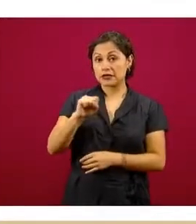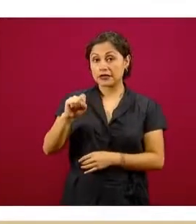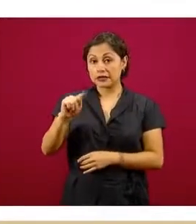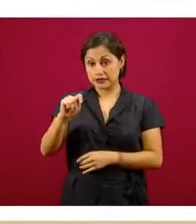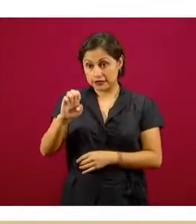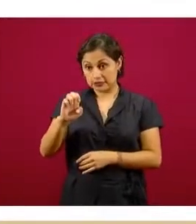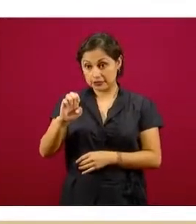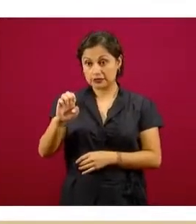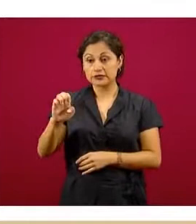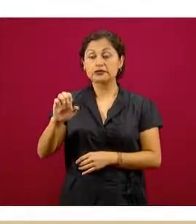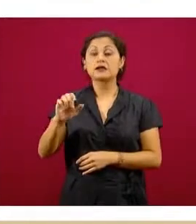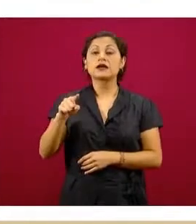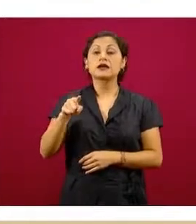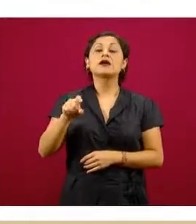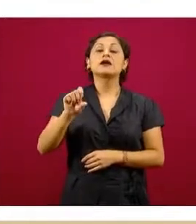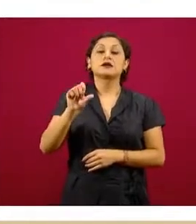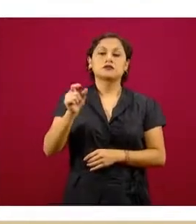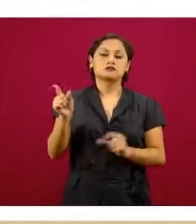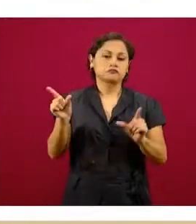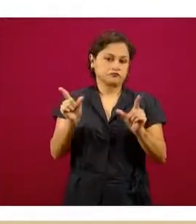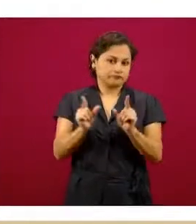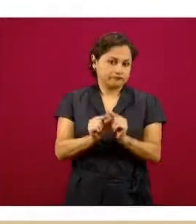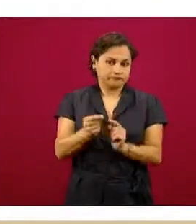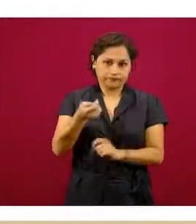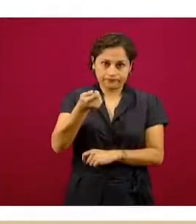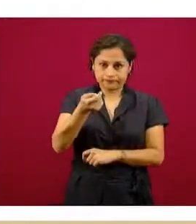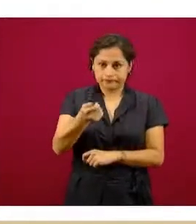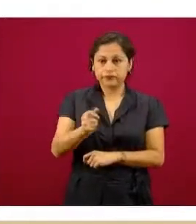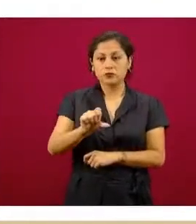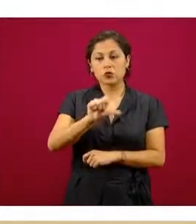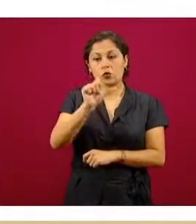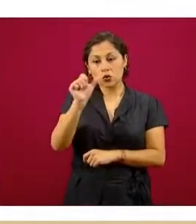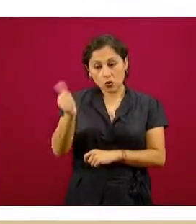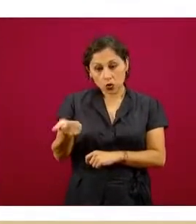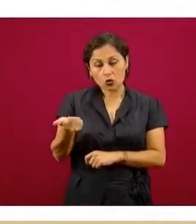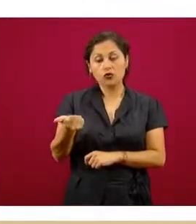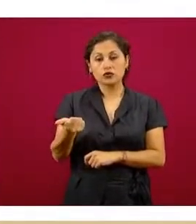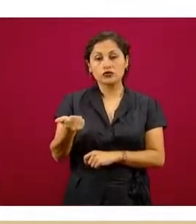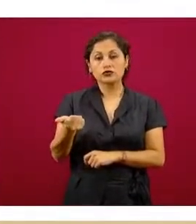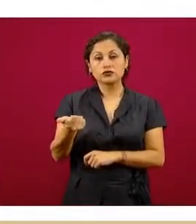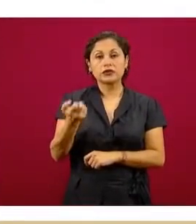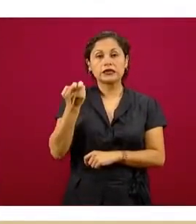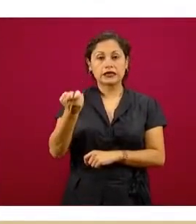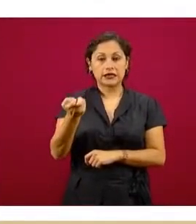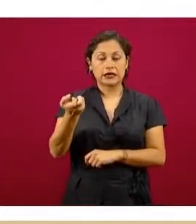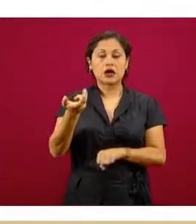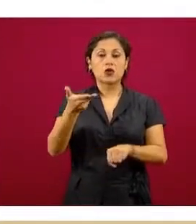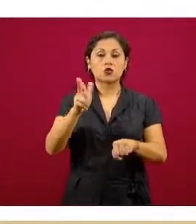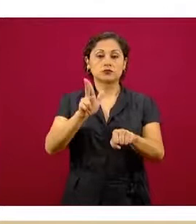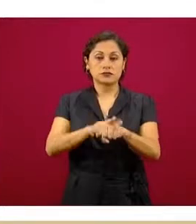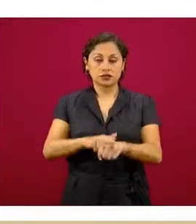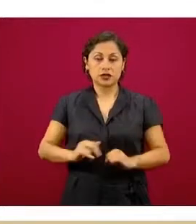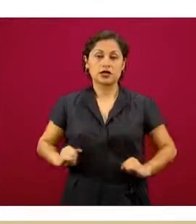es mínimo prácticamente la contribución, y en otros o todas las demás instituciones, incluyendo las